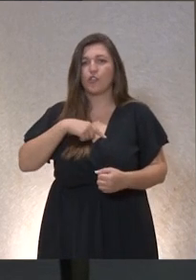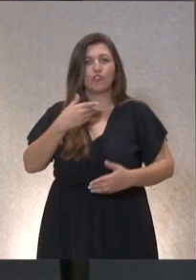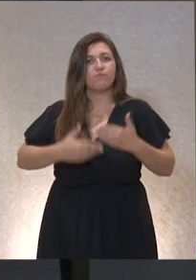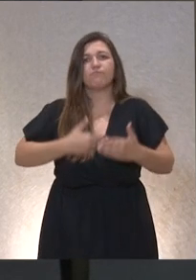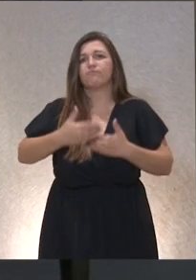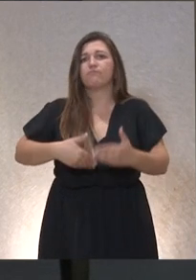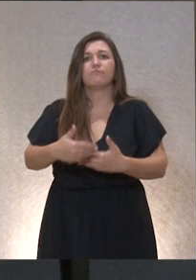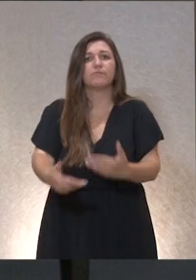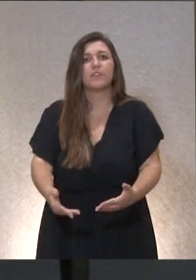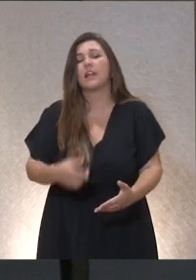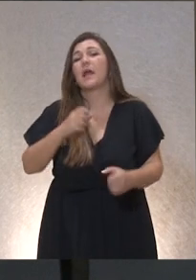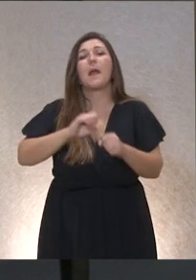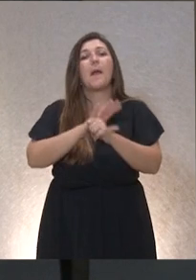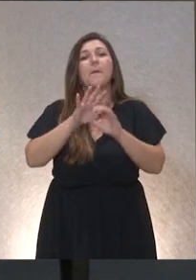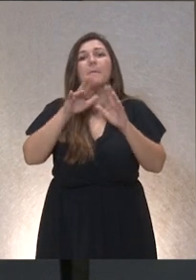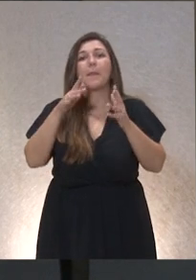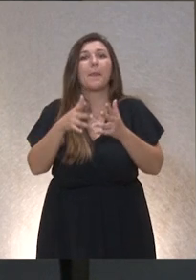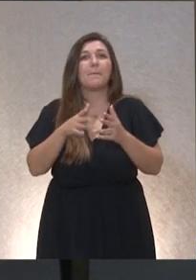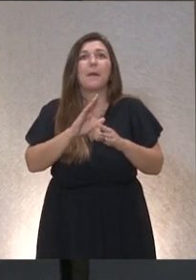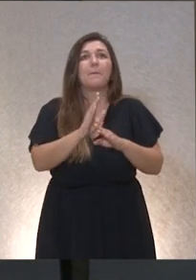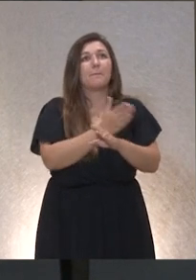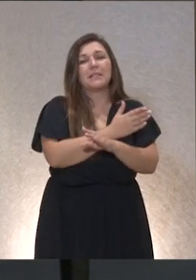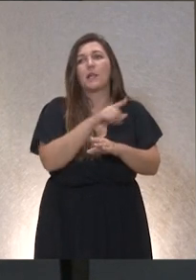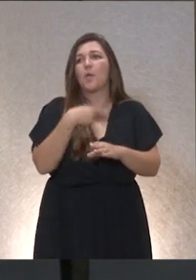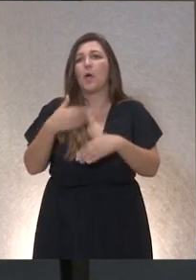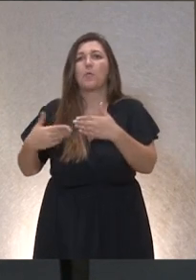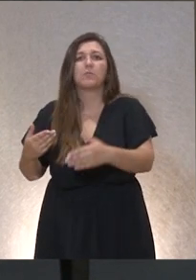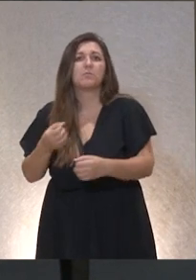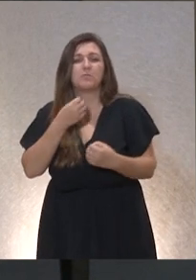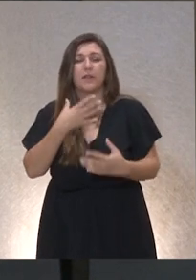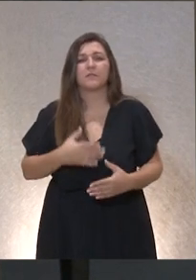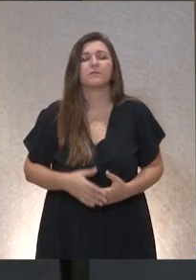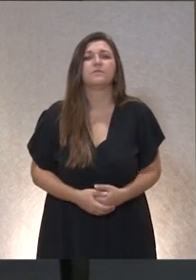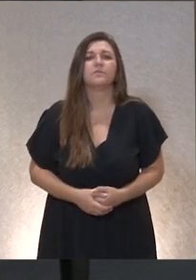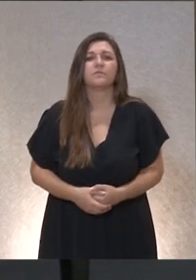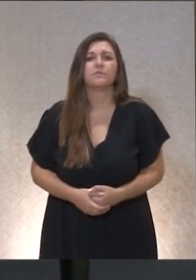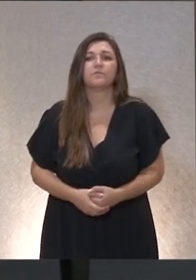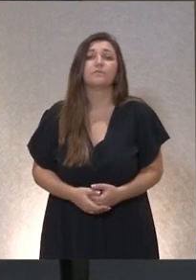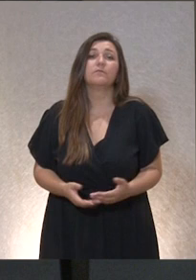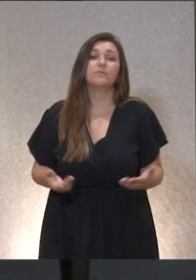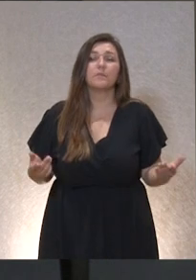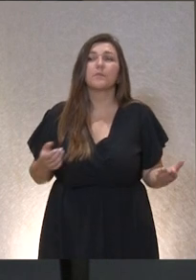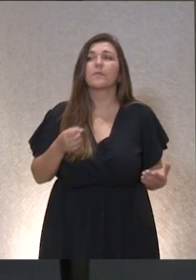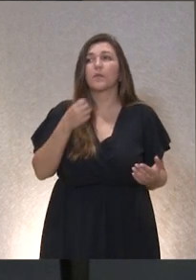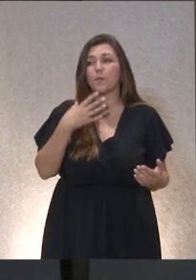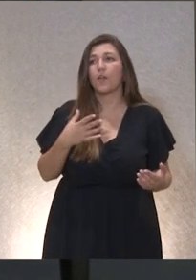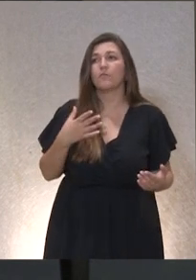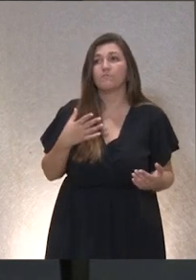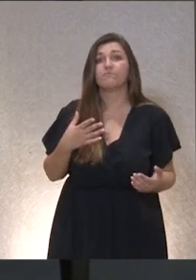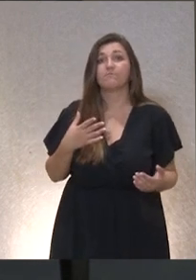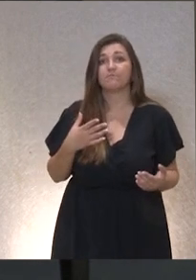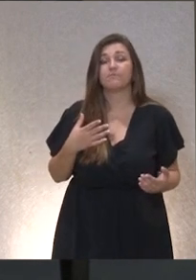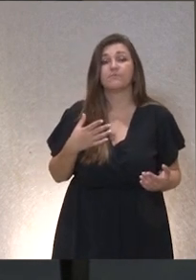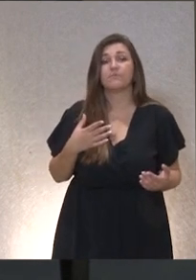y pasarlo de la pandemia más o menos muy bien Bueno entiendo que esto que os